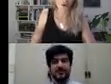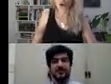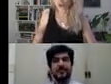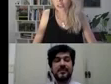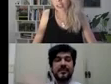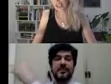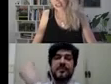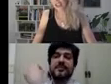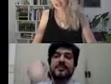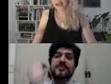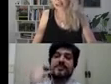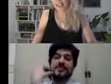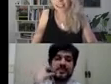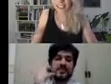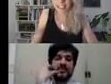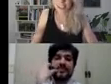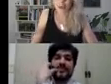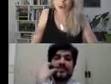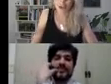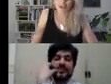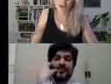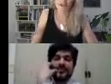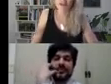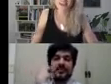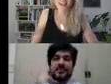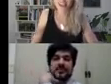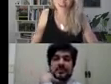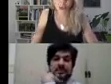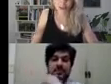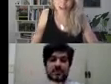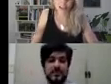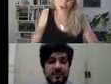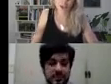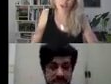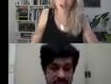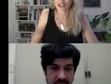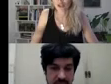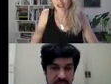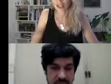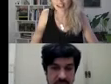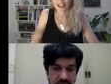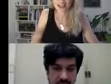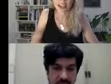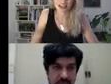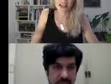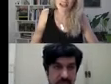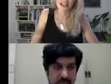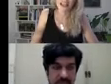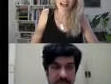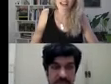y un honor ser parte de este proyecto y poder tender puentes a lo largo y a lo ancho de